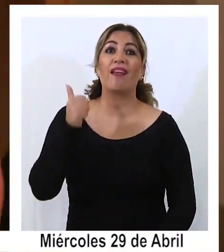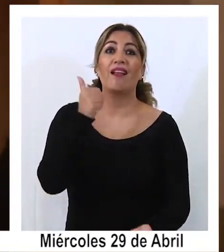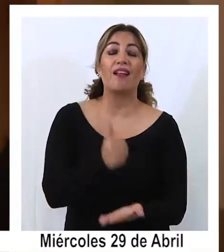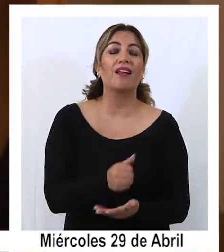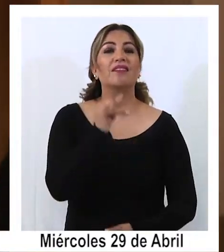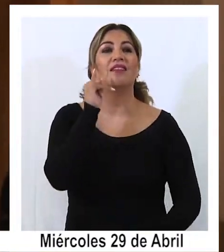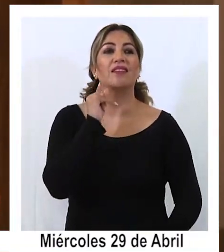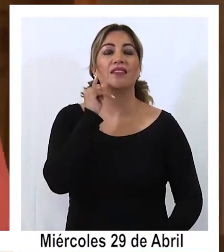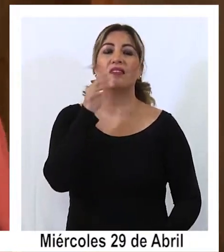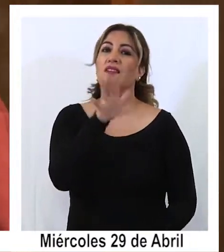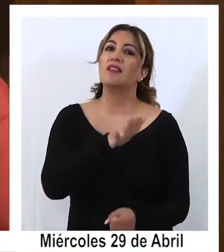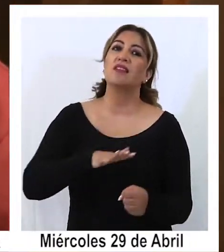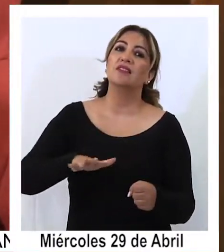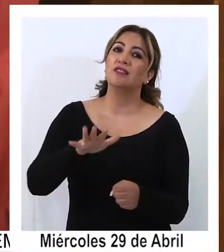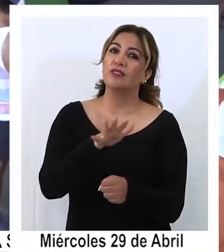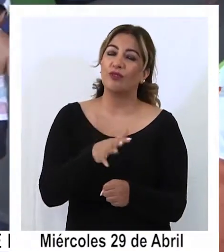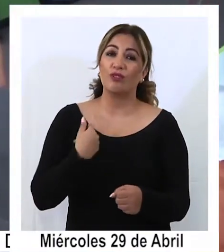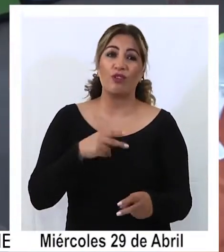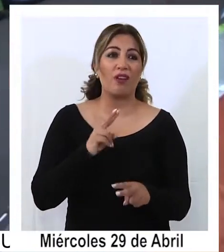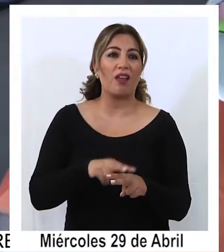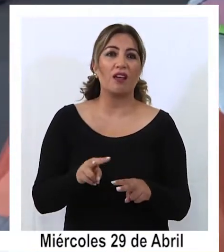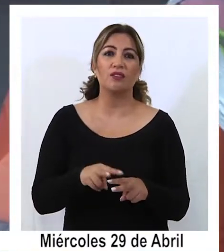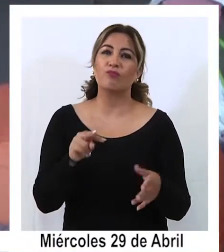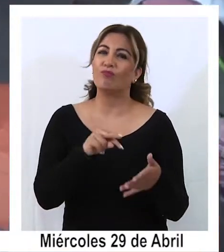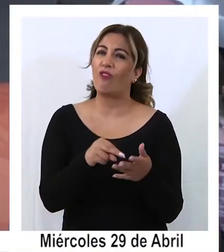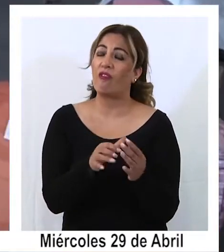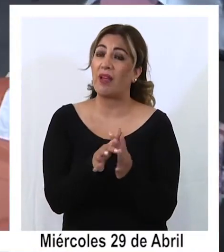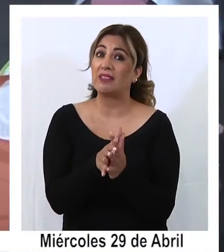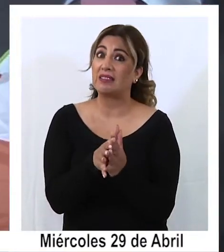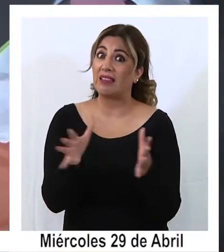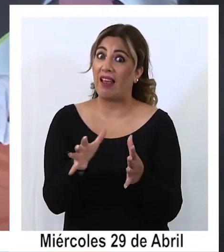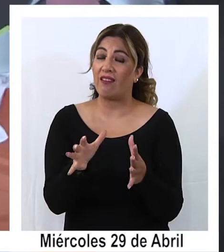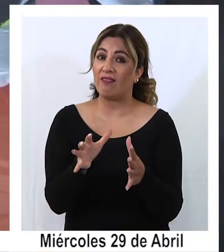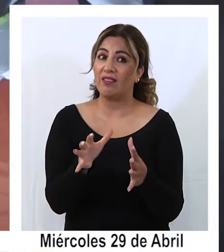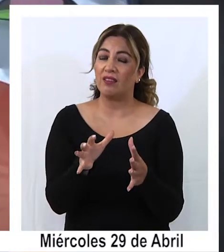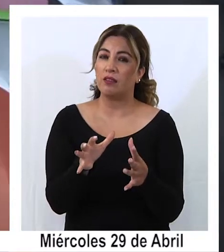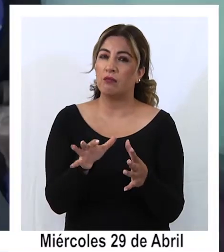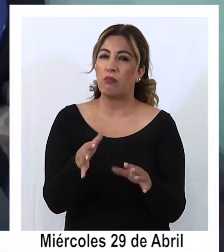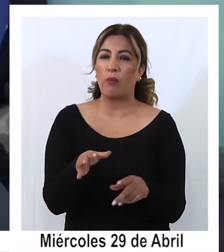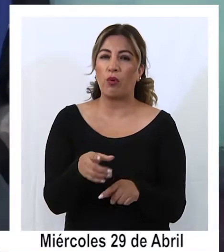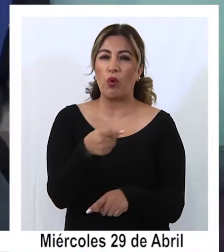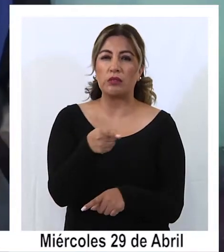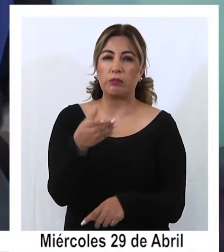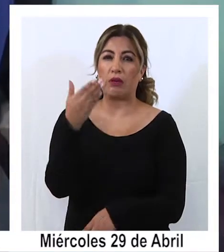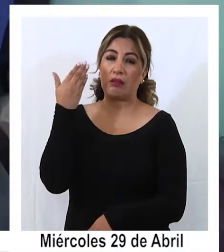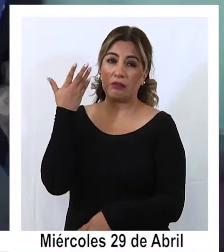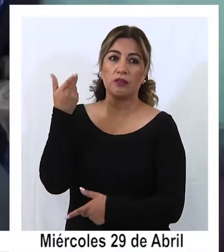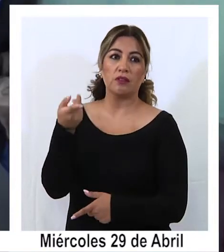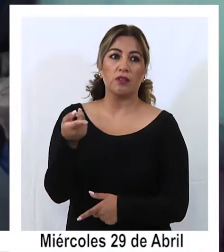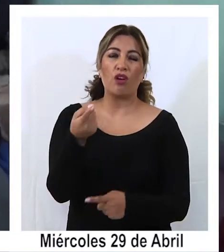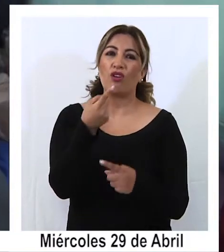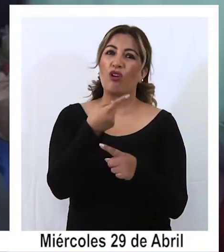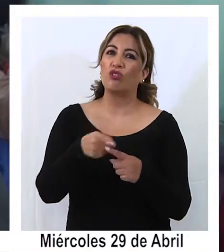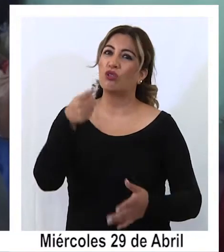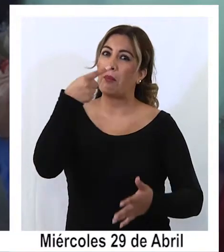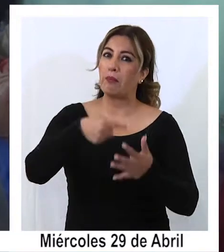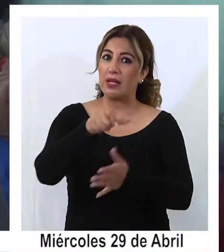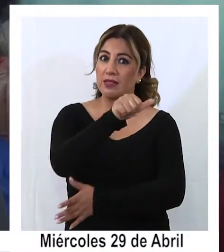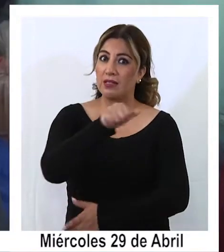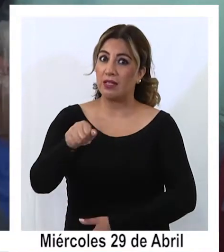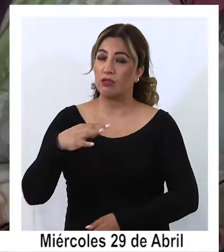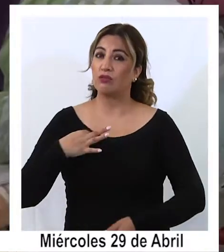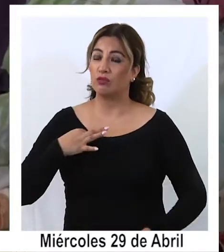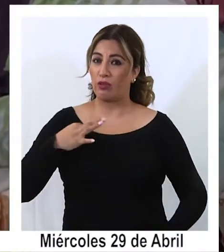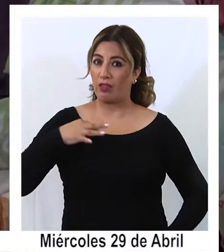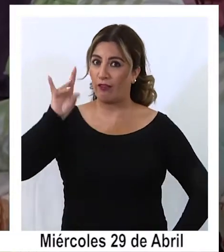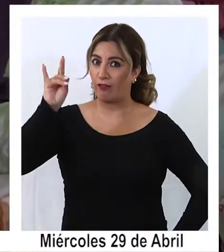la situación viene a replicar un problema grave que tuvo la ciudad hace apenas una semana con otros 1.600